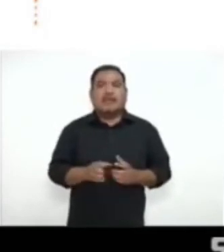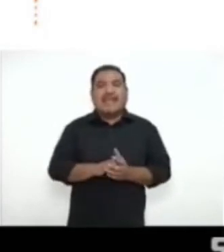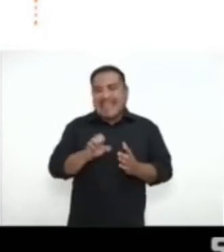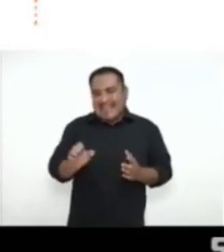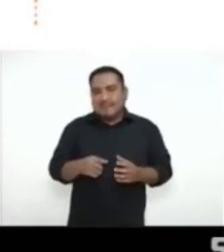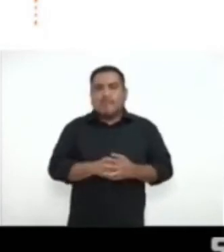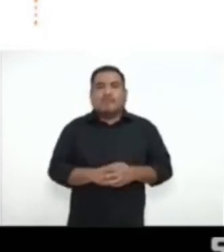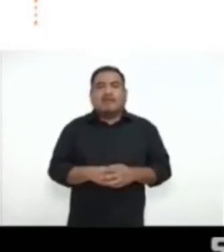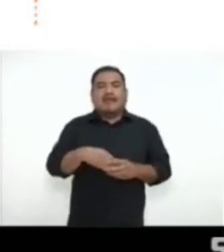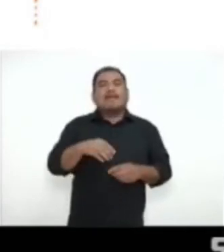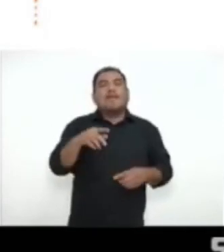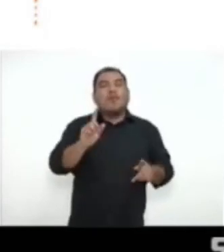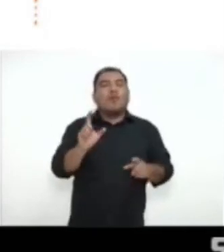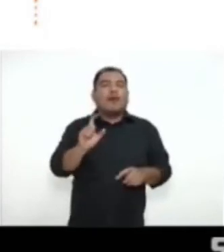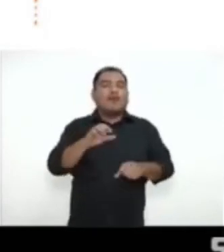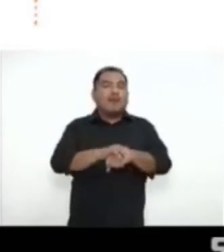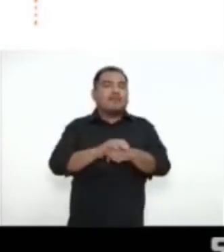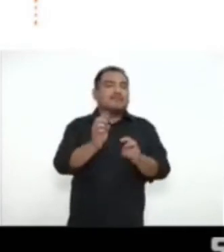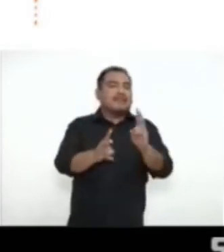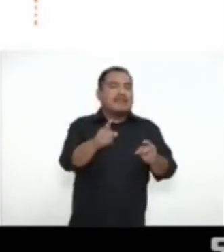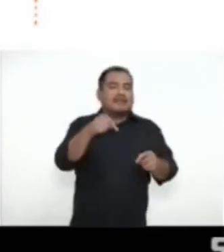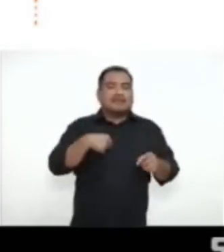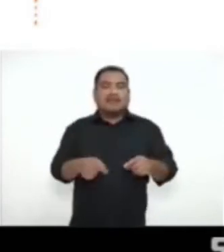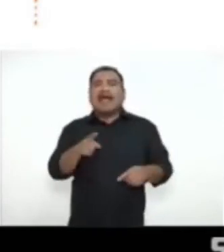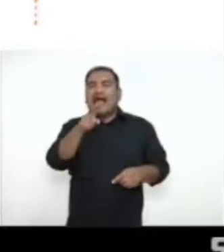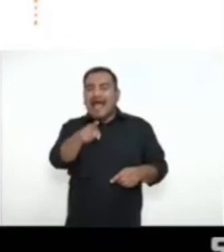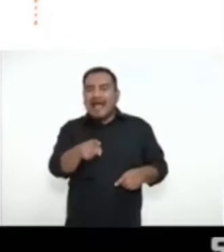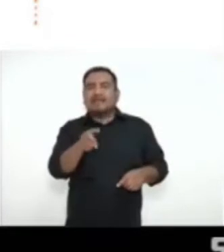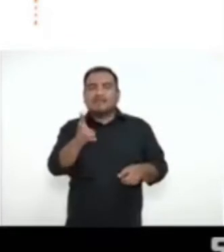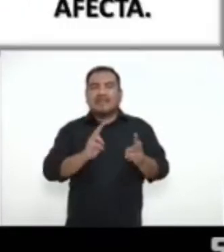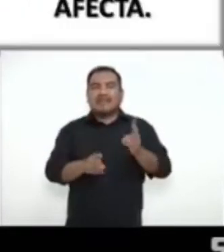cosa. Y le damos una representación, ¿sí?